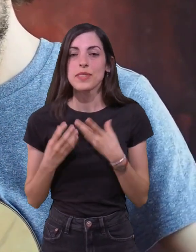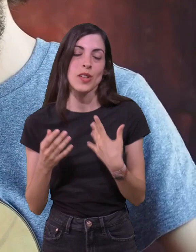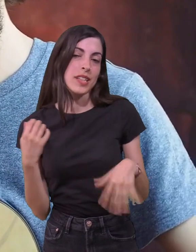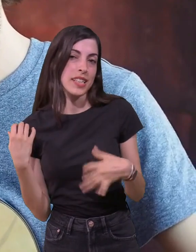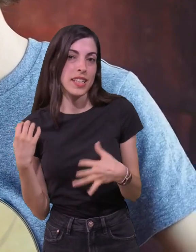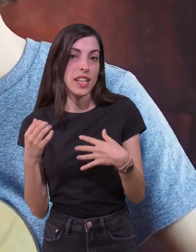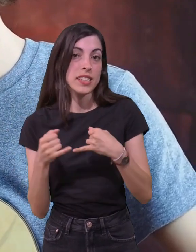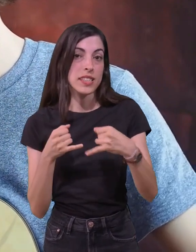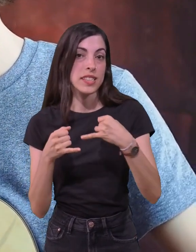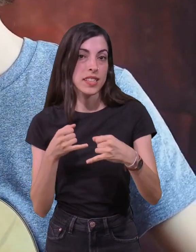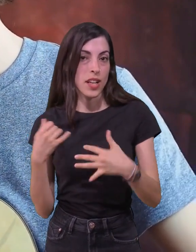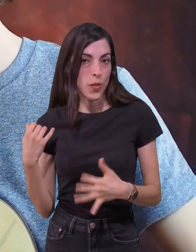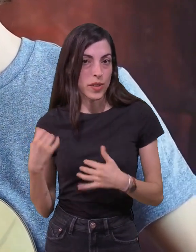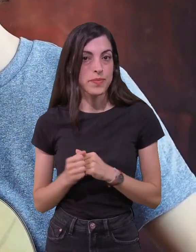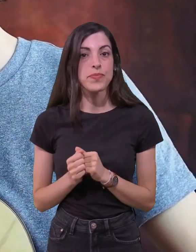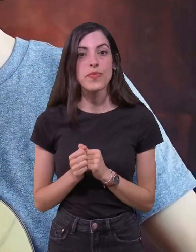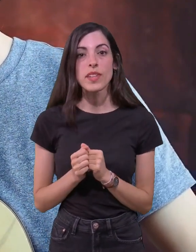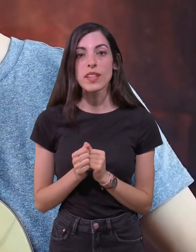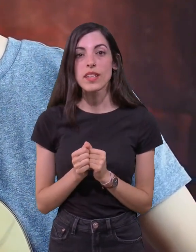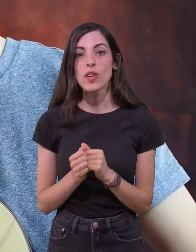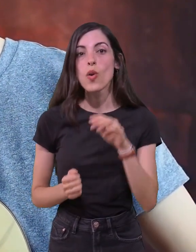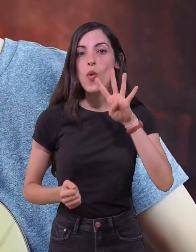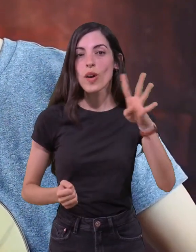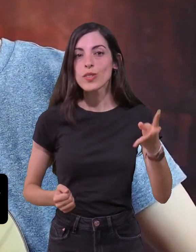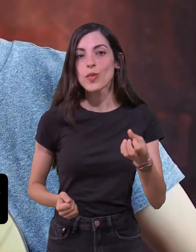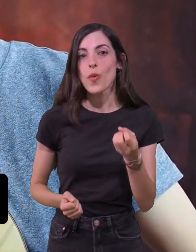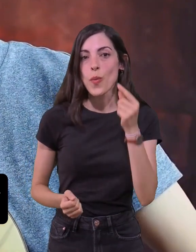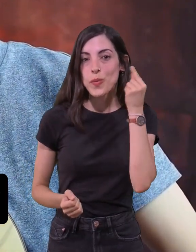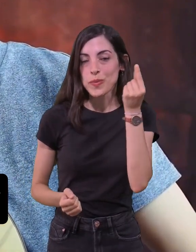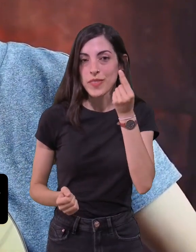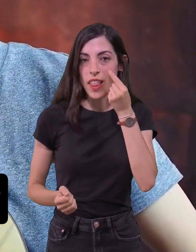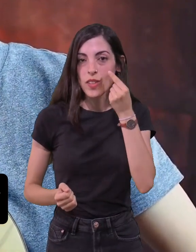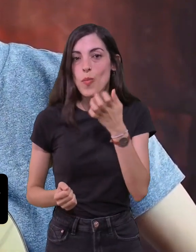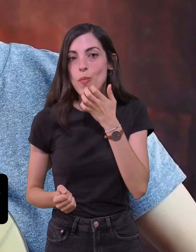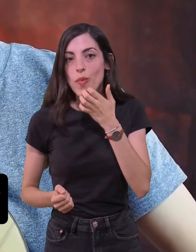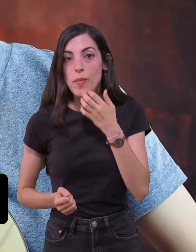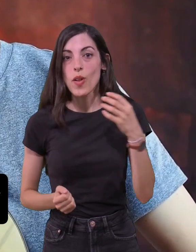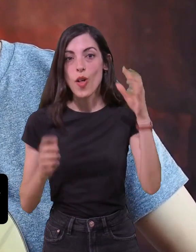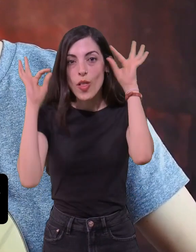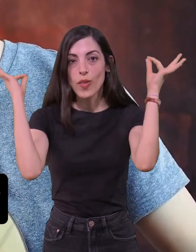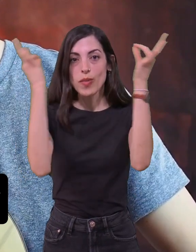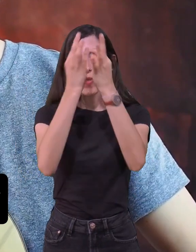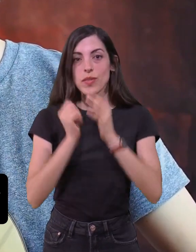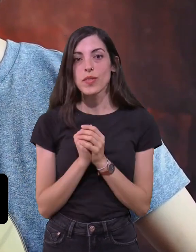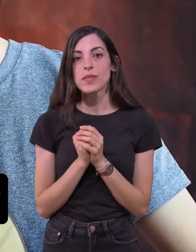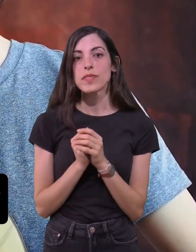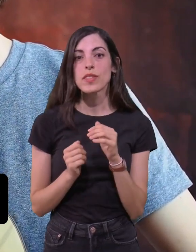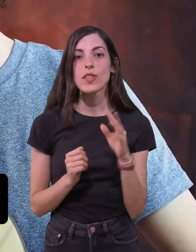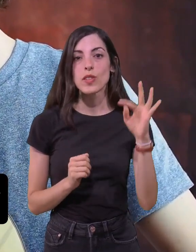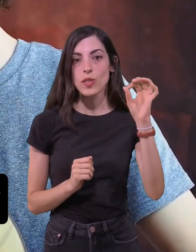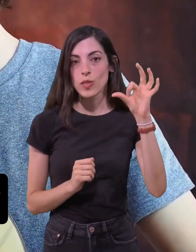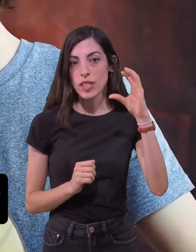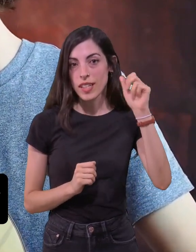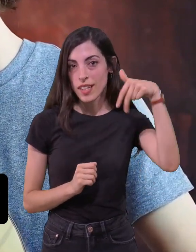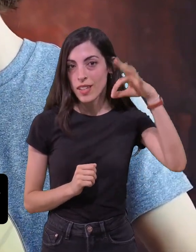instrumento de seis Cuerdas con la presencia de cuatro virtuosos como son el cordobés Álvaro toscano el mítico Manuel